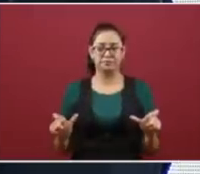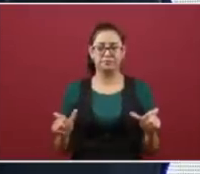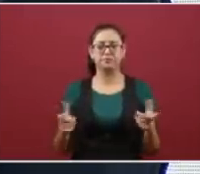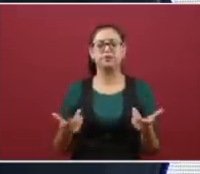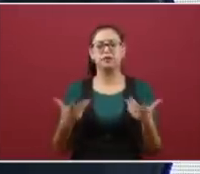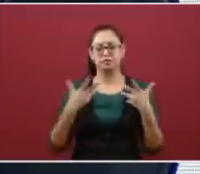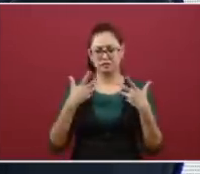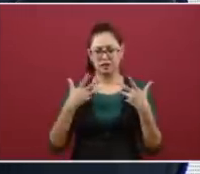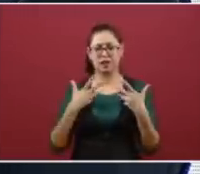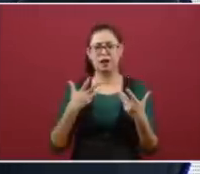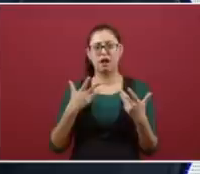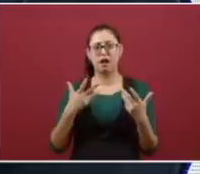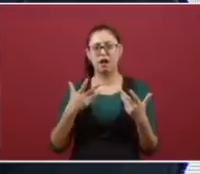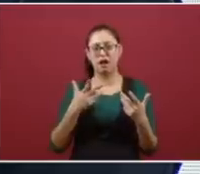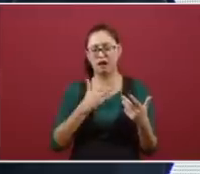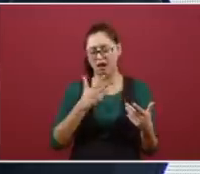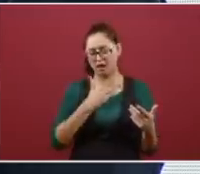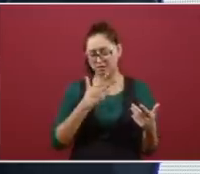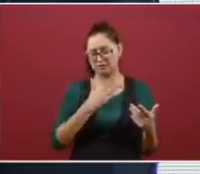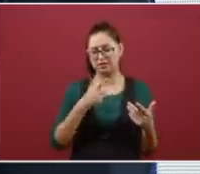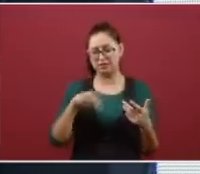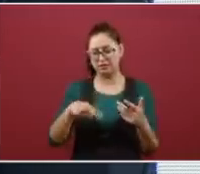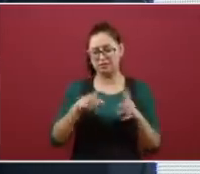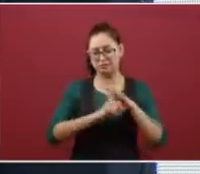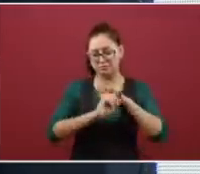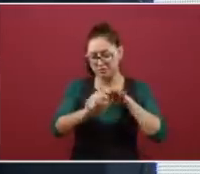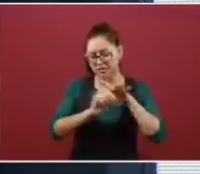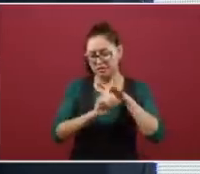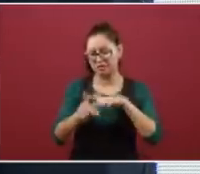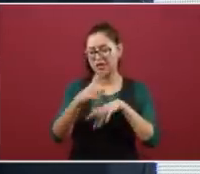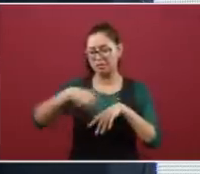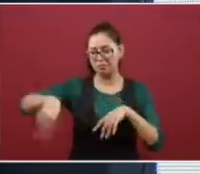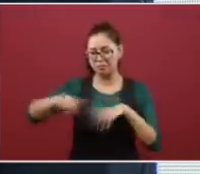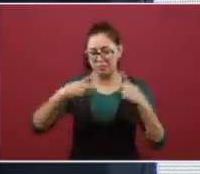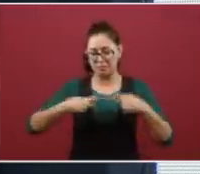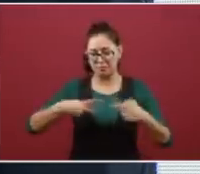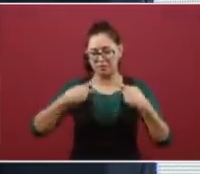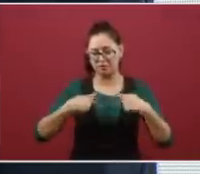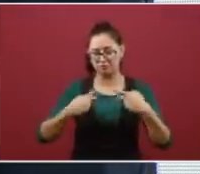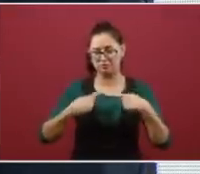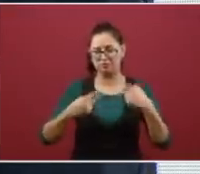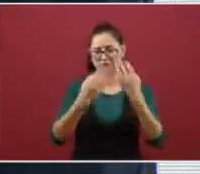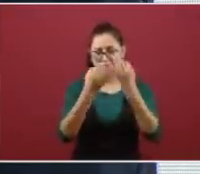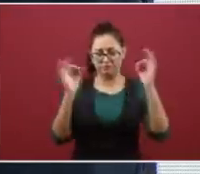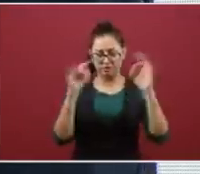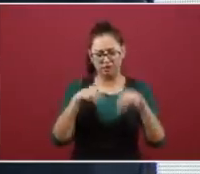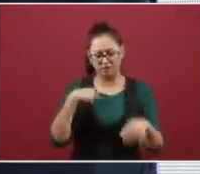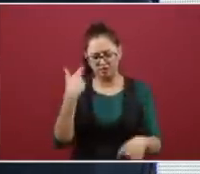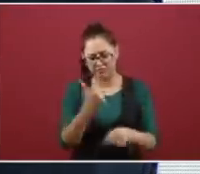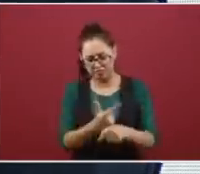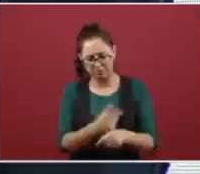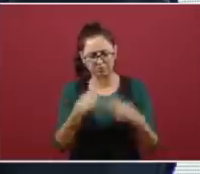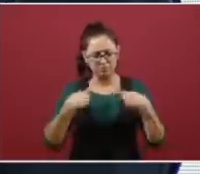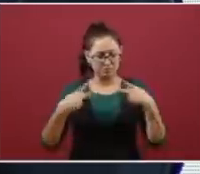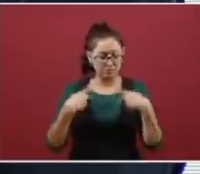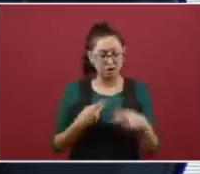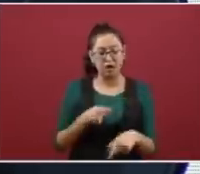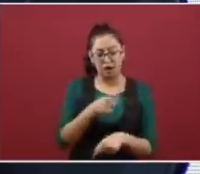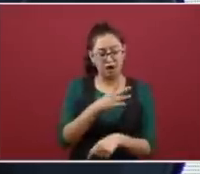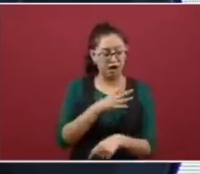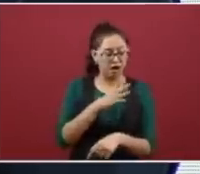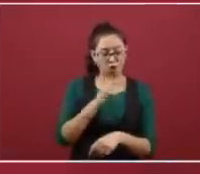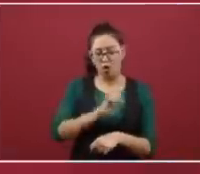migración para cuando se detecta y personal indocumentado se les